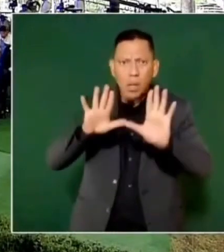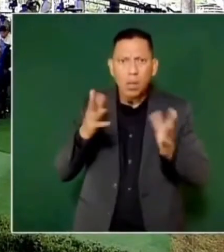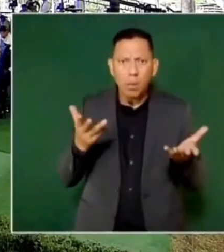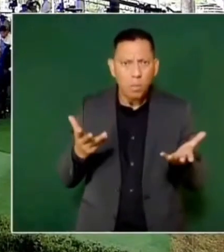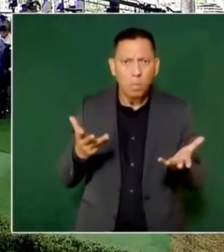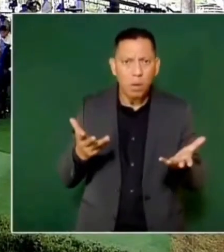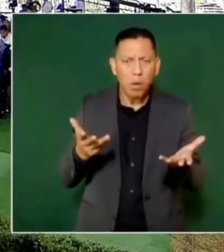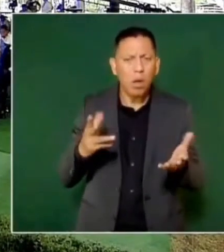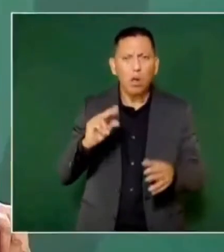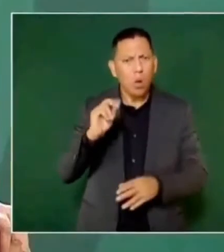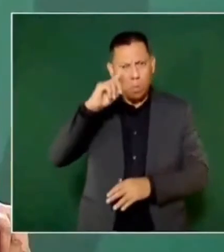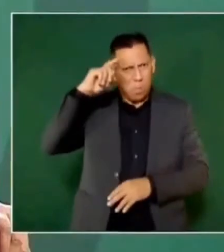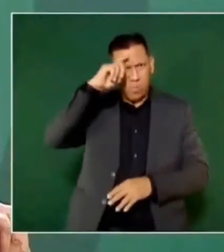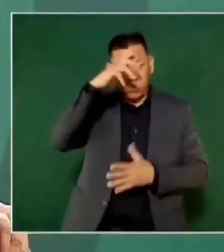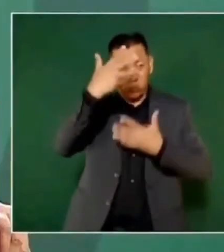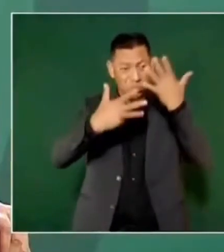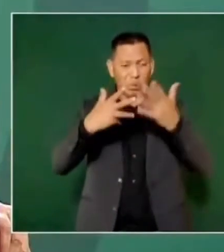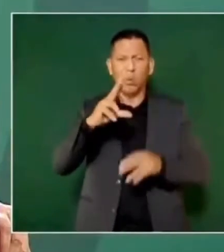complejo.